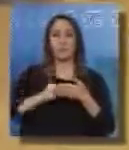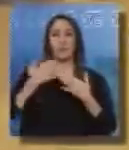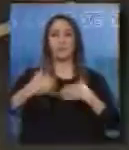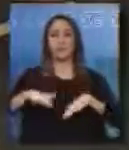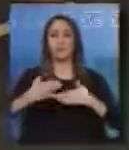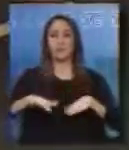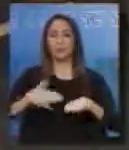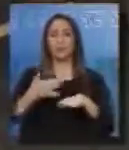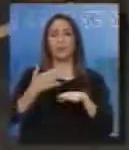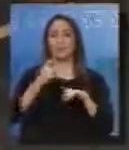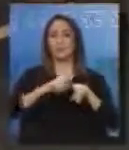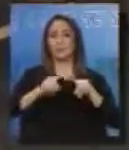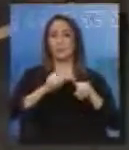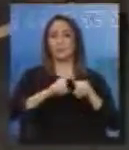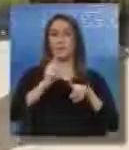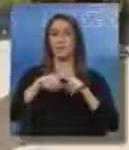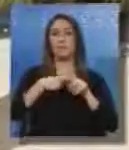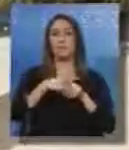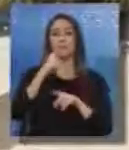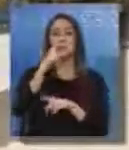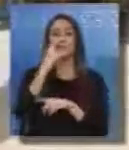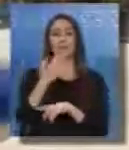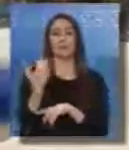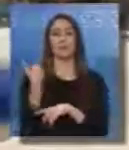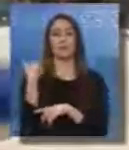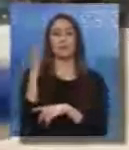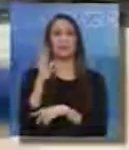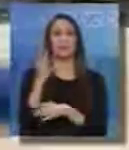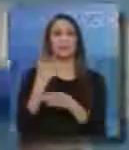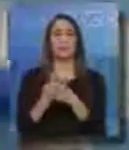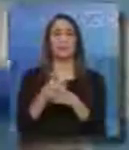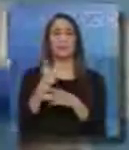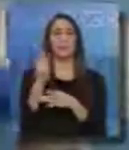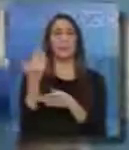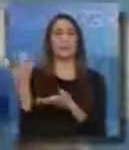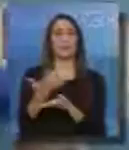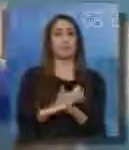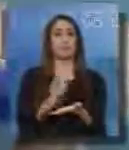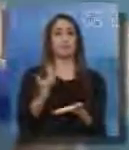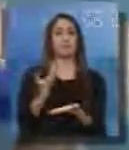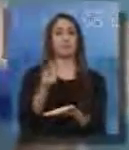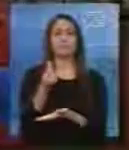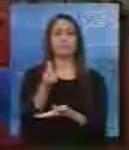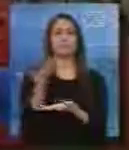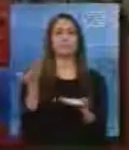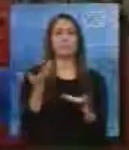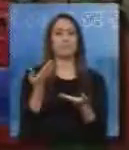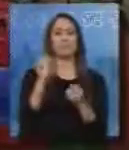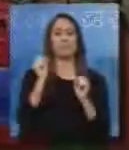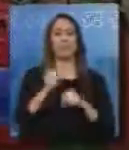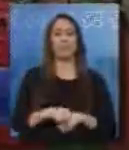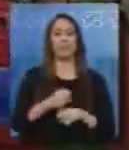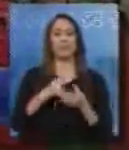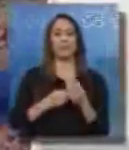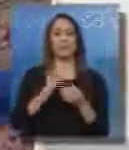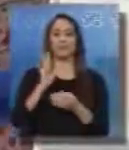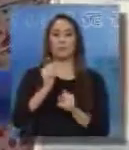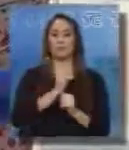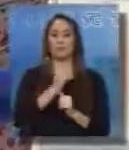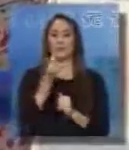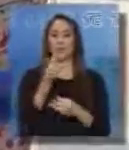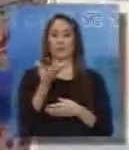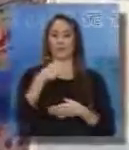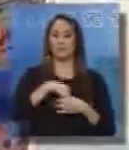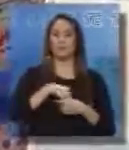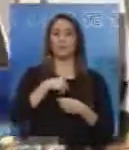costura, metalmecánica y panadería que tiene el lugar. Lo recaudado permitirá a los internos contar con recursos para ellos